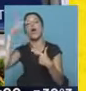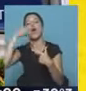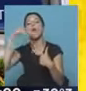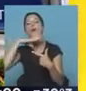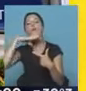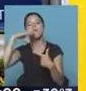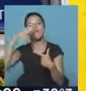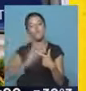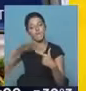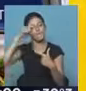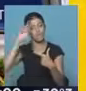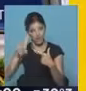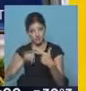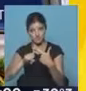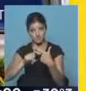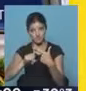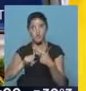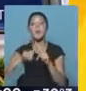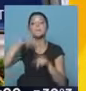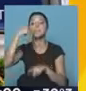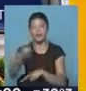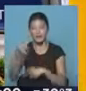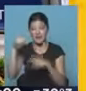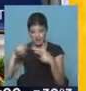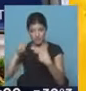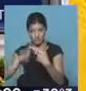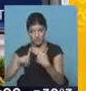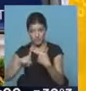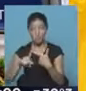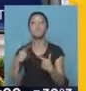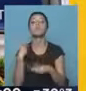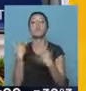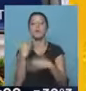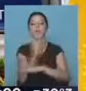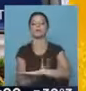Libertad de ultraderecha, mañana la ultraderecha podría hacerse con la presidencia en Austria.